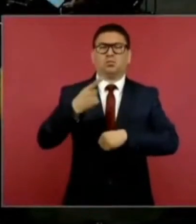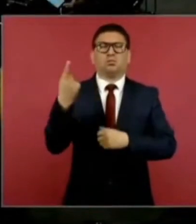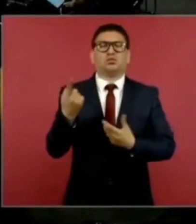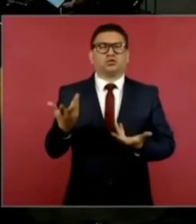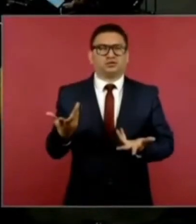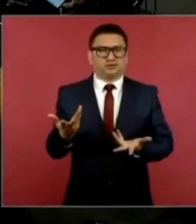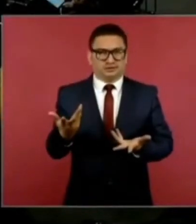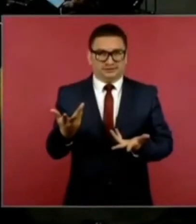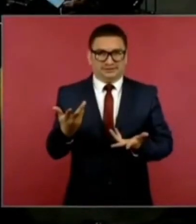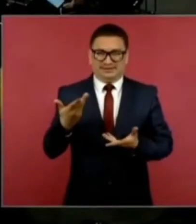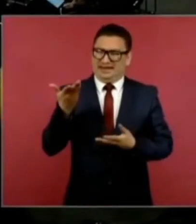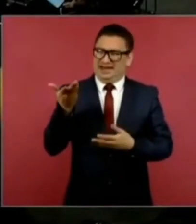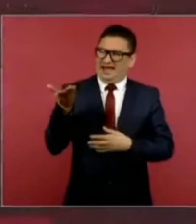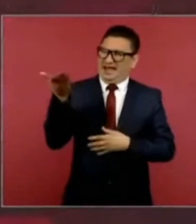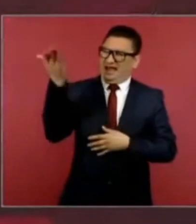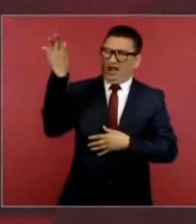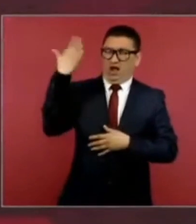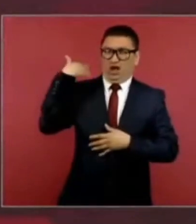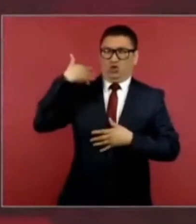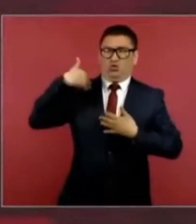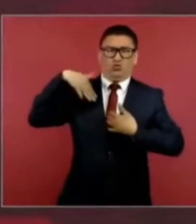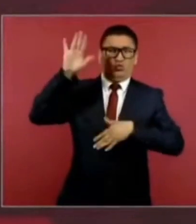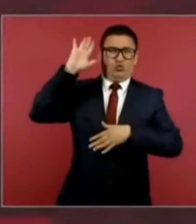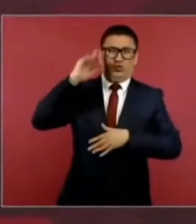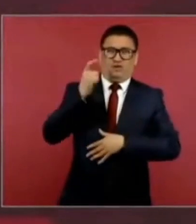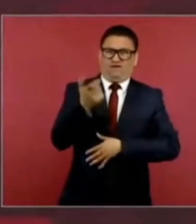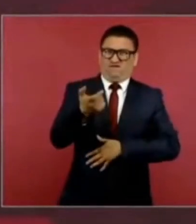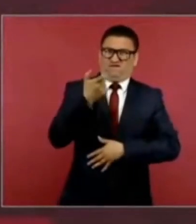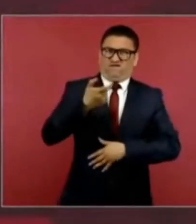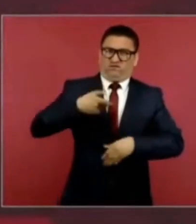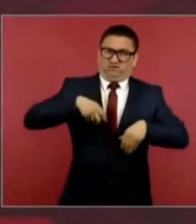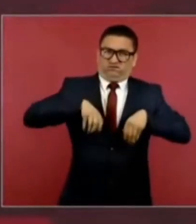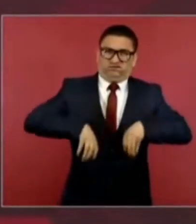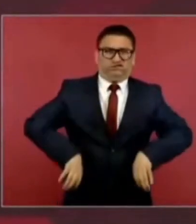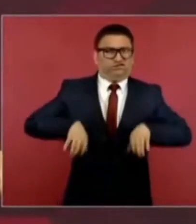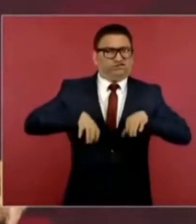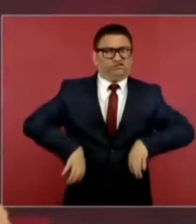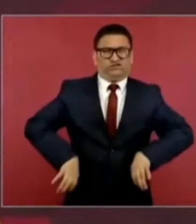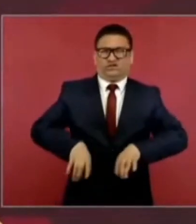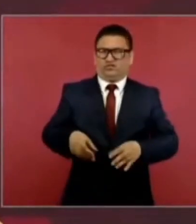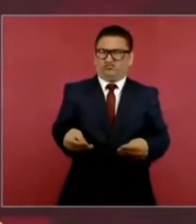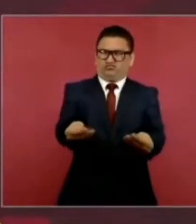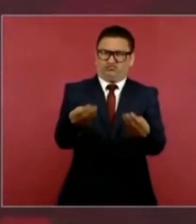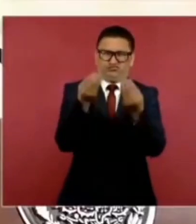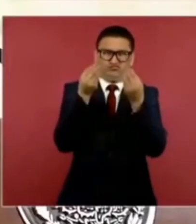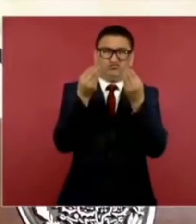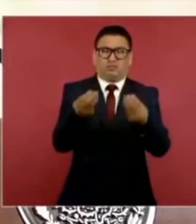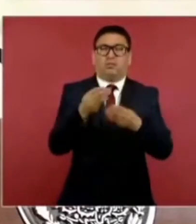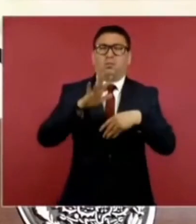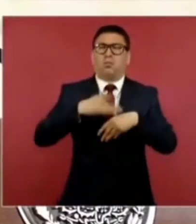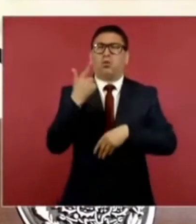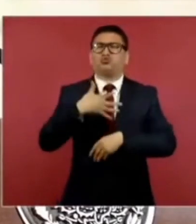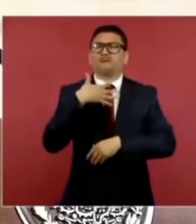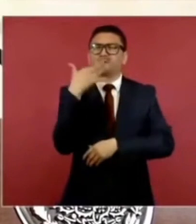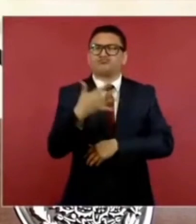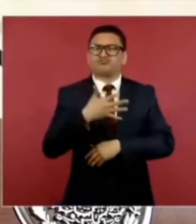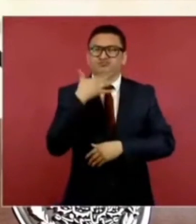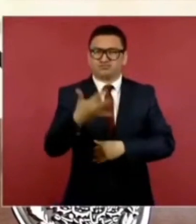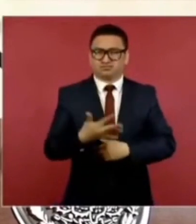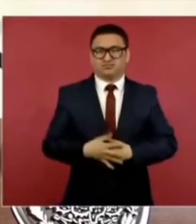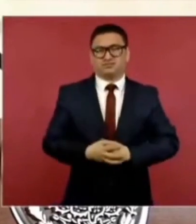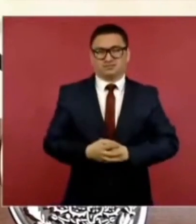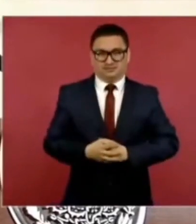Porque era muchísimo el dinero que se iba por el caño de la corrupción.